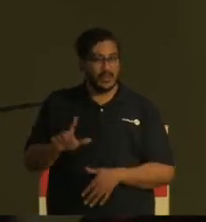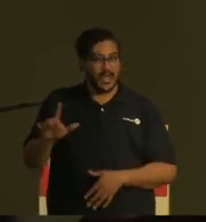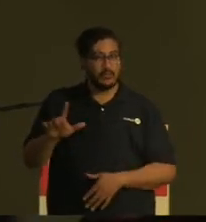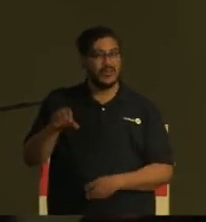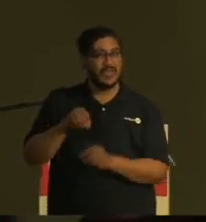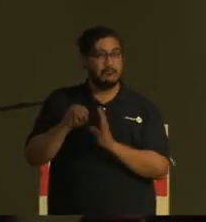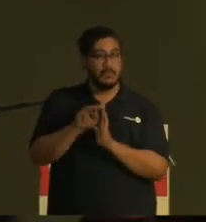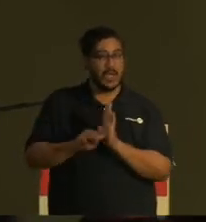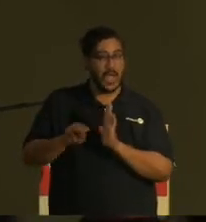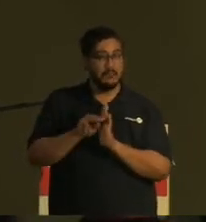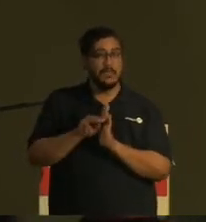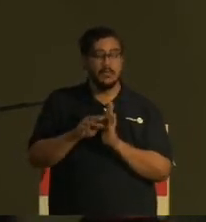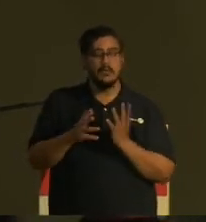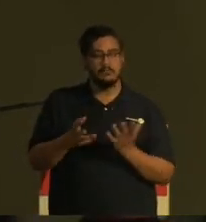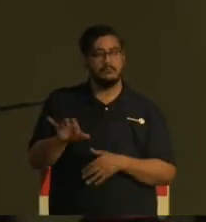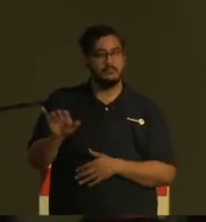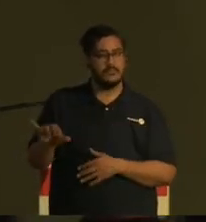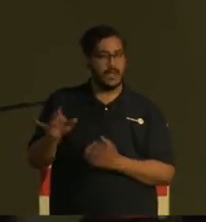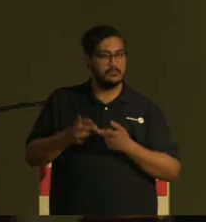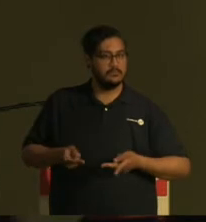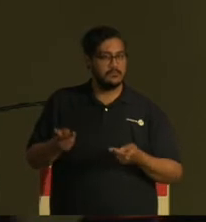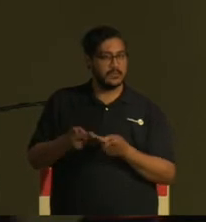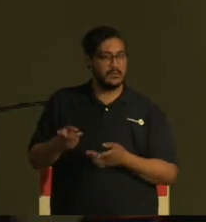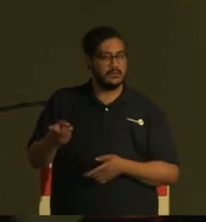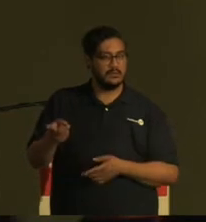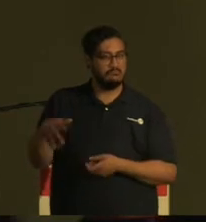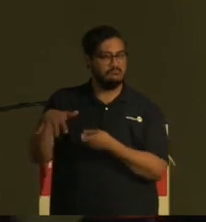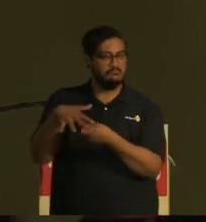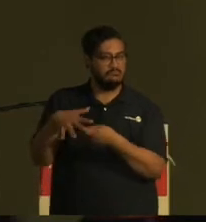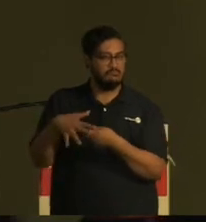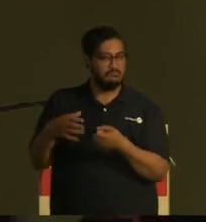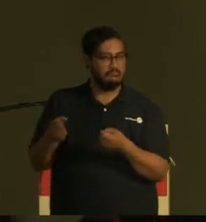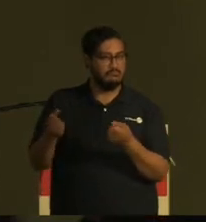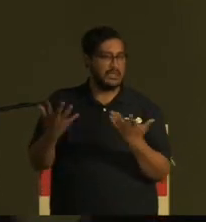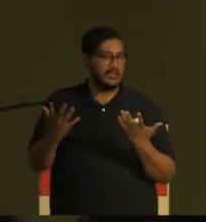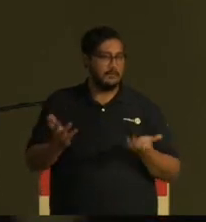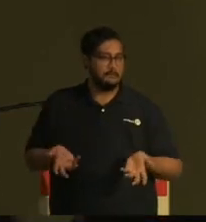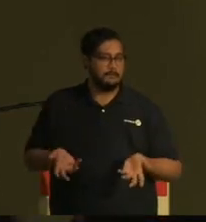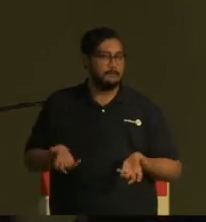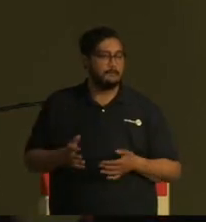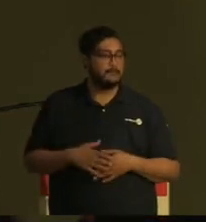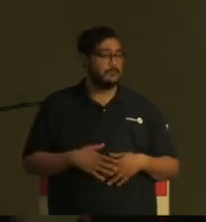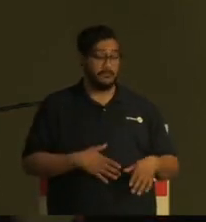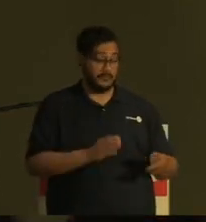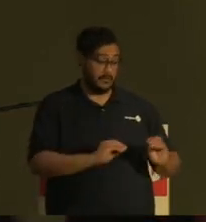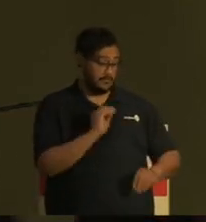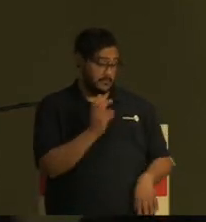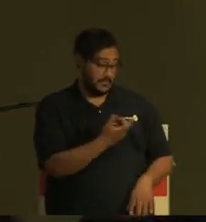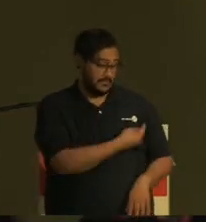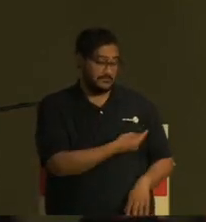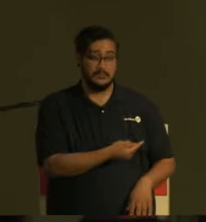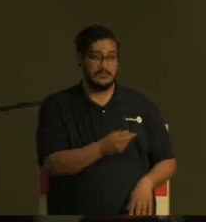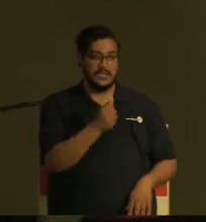Miami, ¿no? Que es un lugar donde las personas no, muchas no se quieren no vacunar, toman, etcétera. No toman el vacuno. Sí, las vacunas.